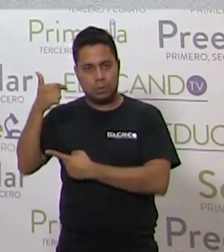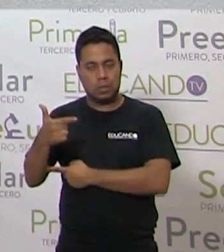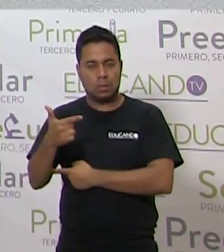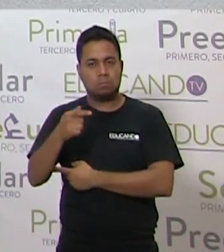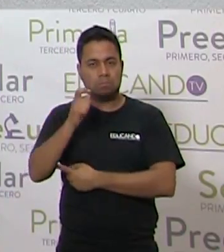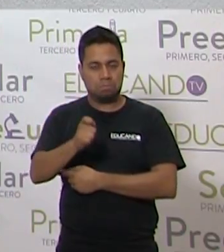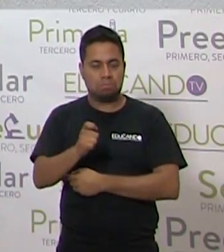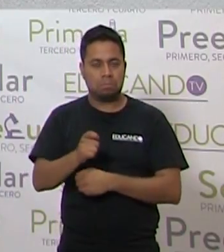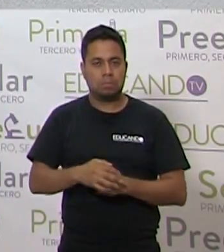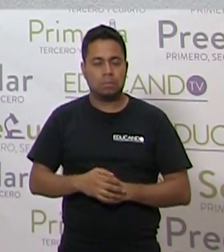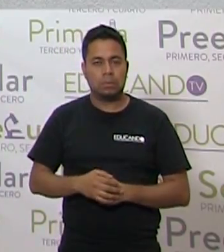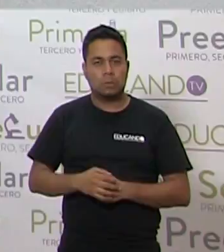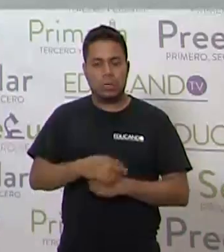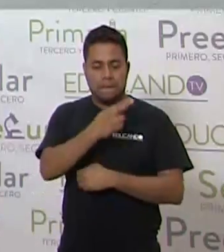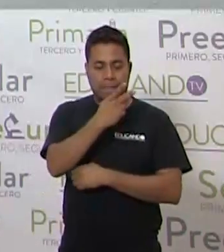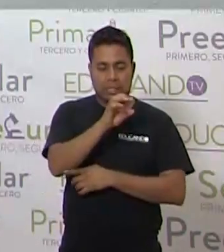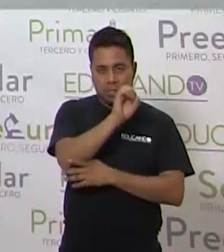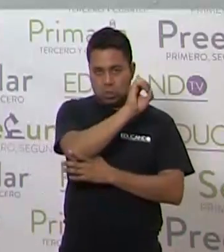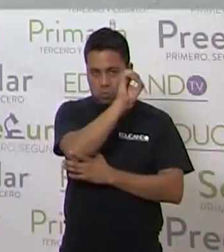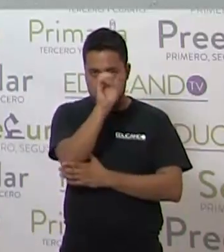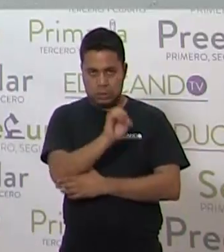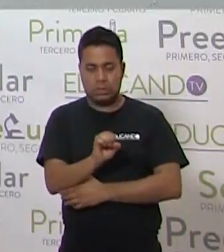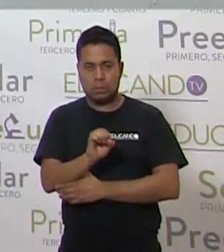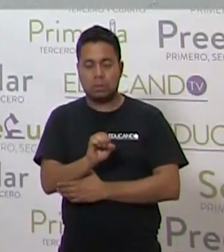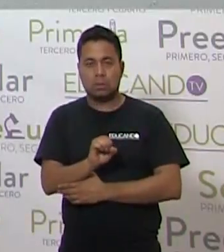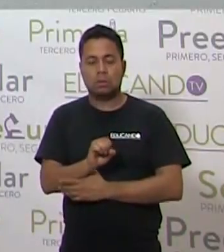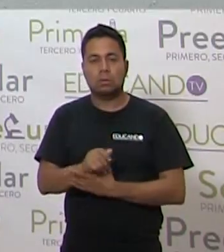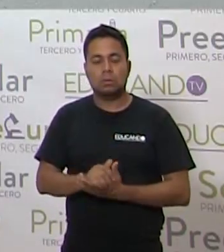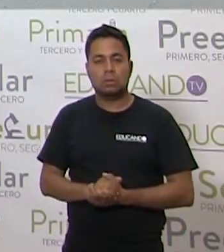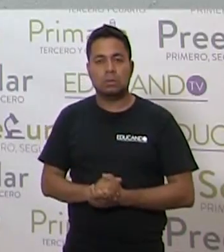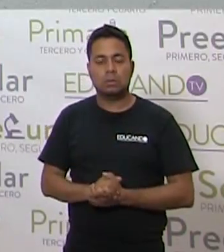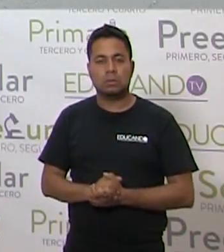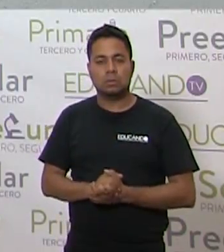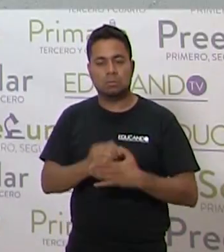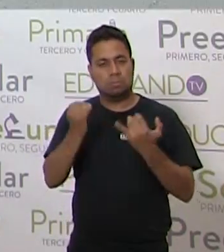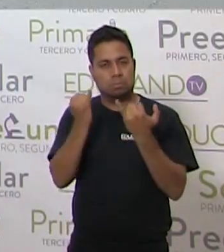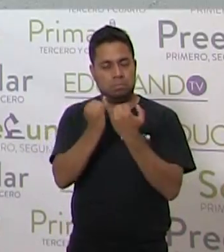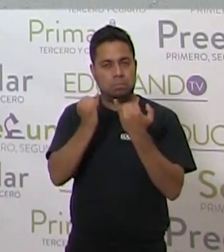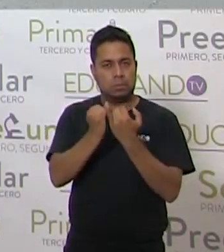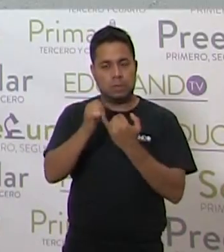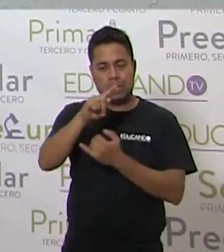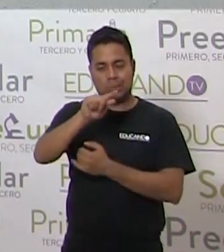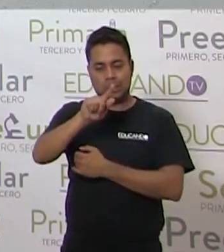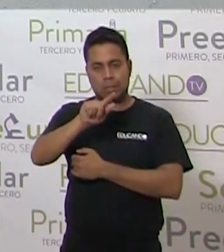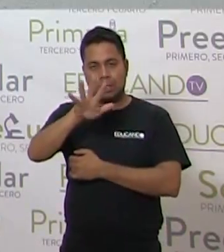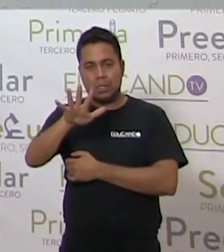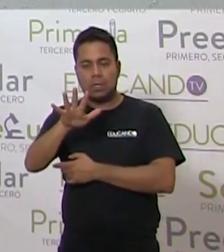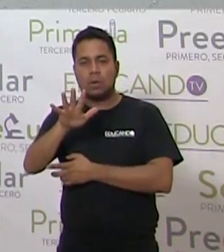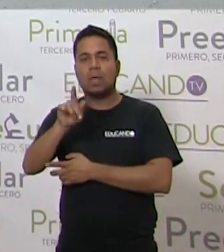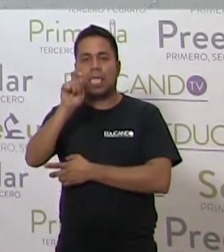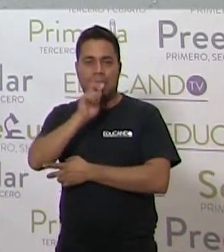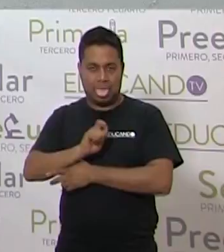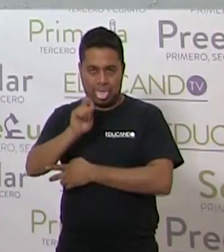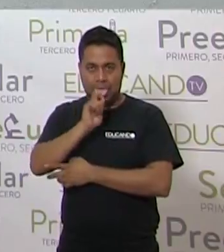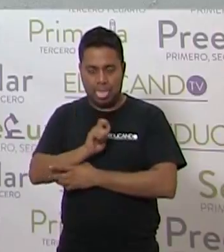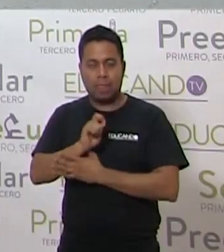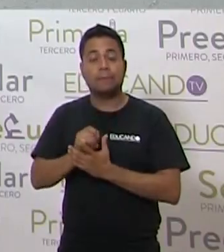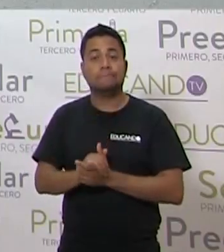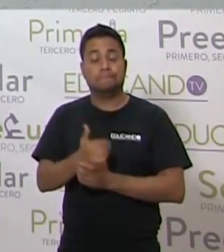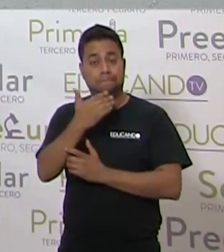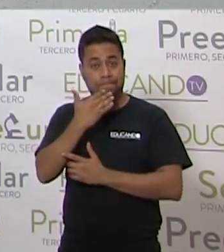decir que el 25% representa 75 paletas